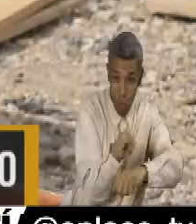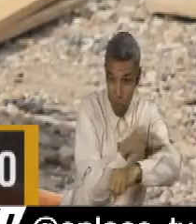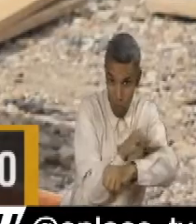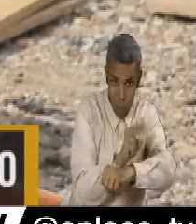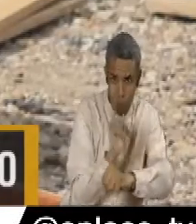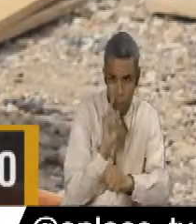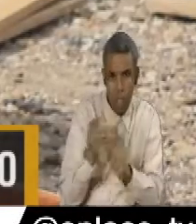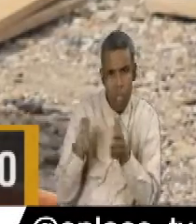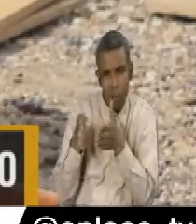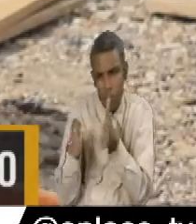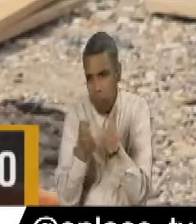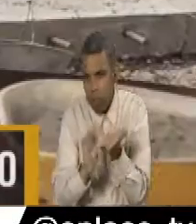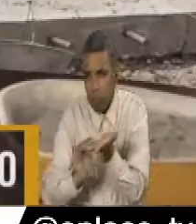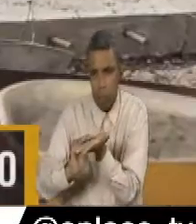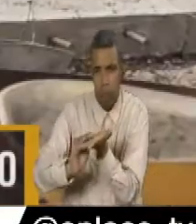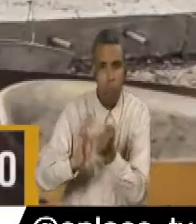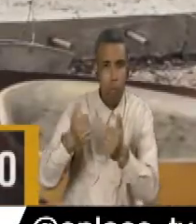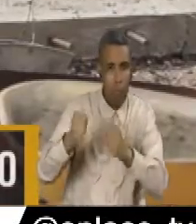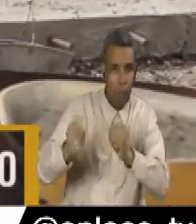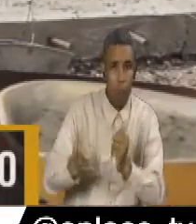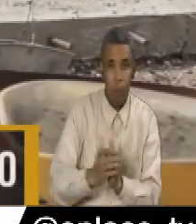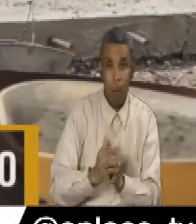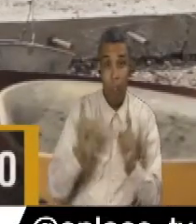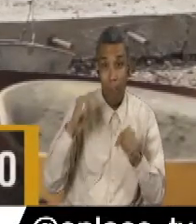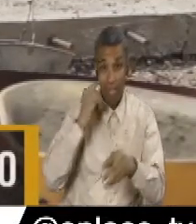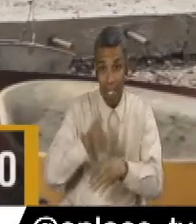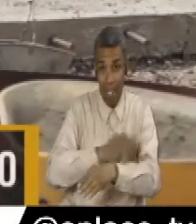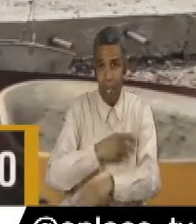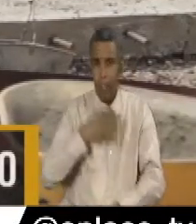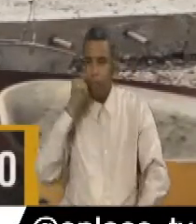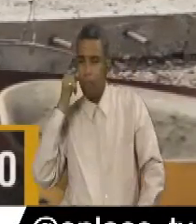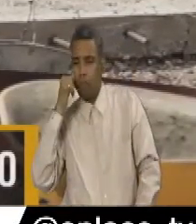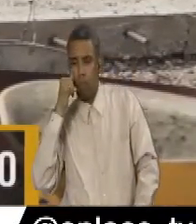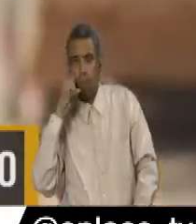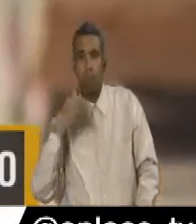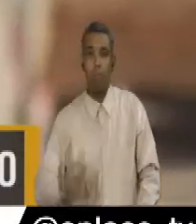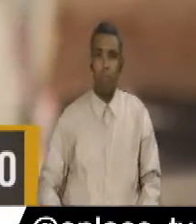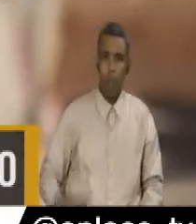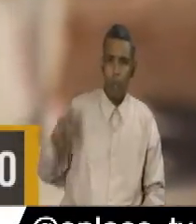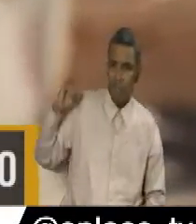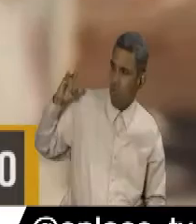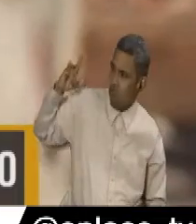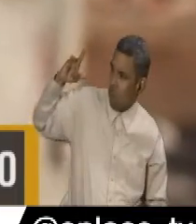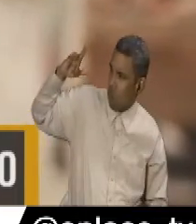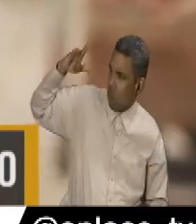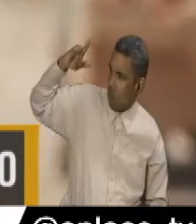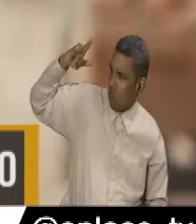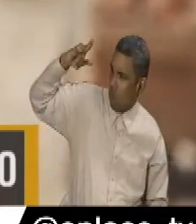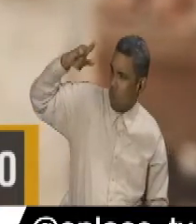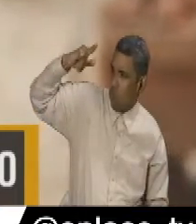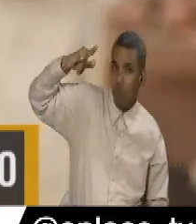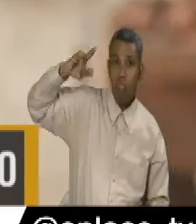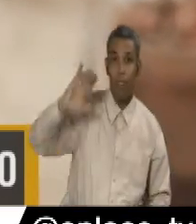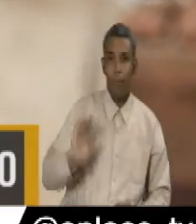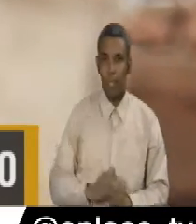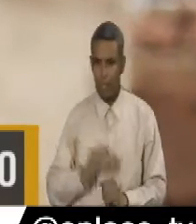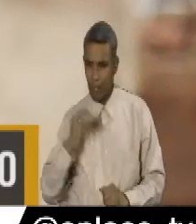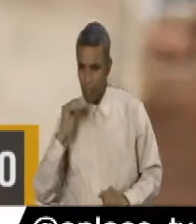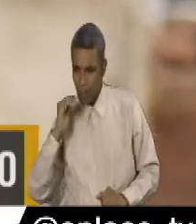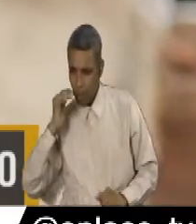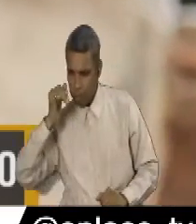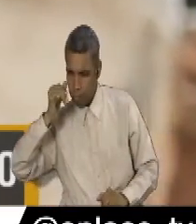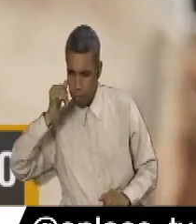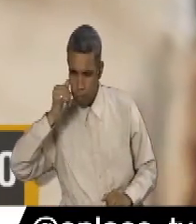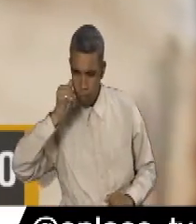en la página del DNP, y la idea es que afortunadamente fueron escogidos para que sirva de